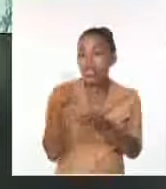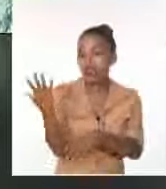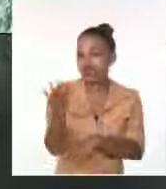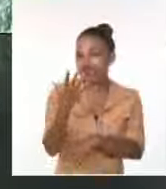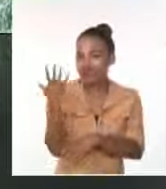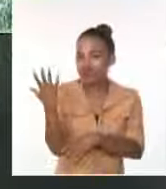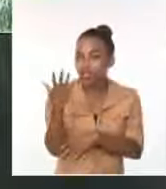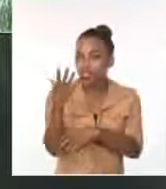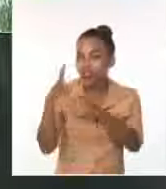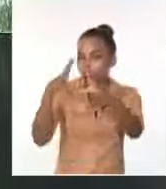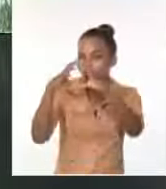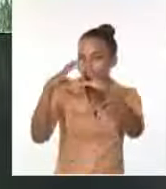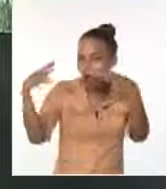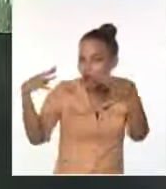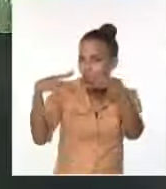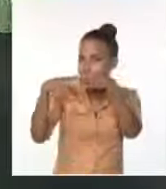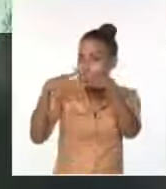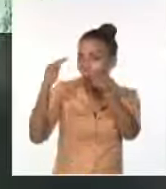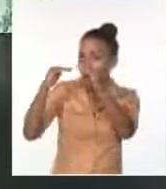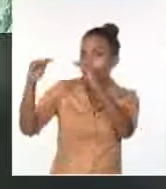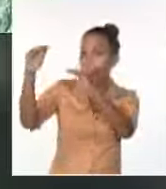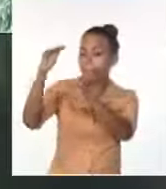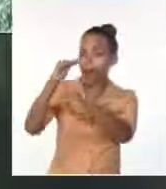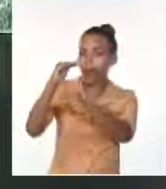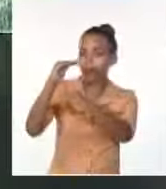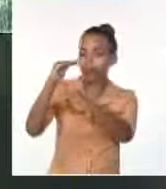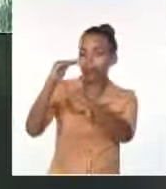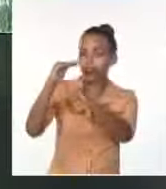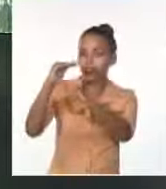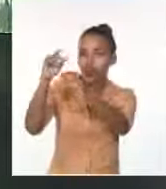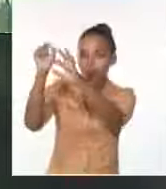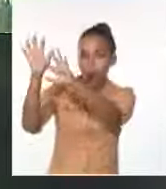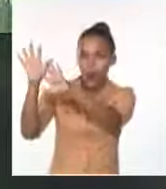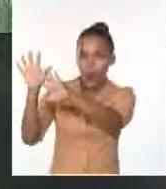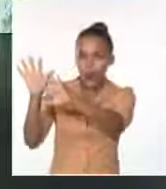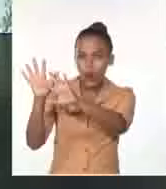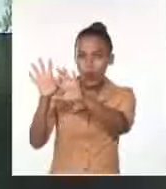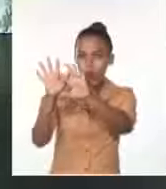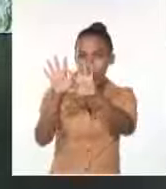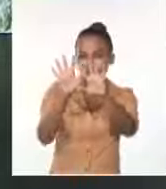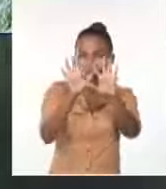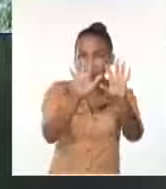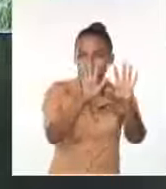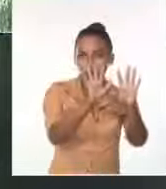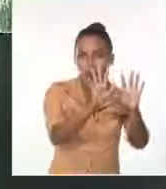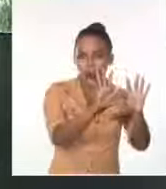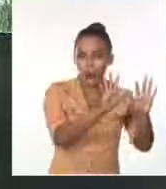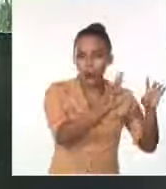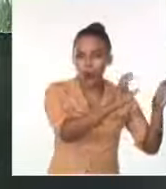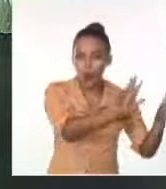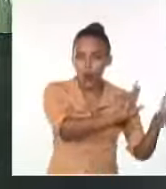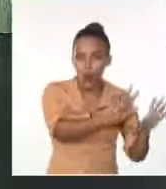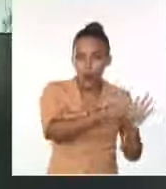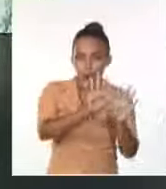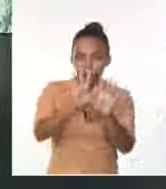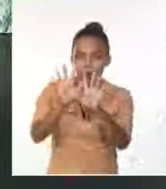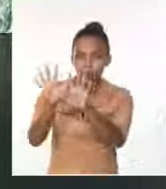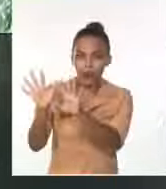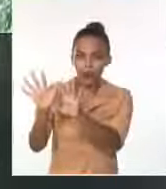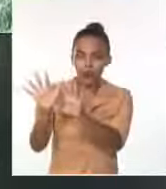nubes altas que llegan hasta el noreste del Caribe y cruzan sobre el occidente del país son nubes que no producen